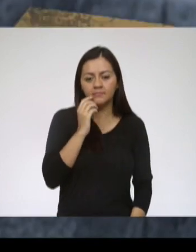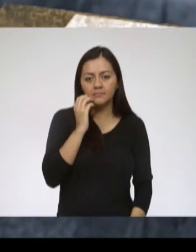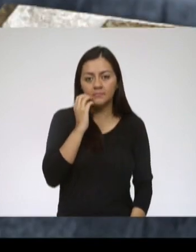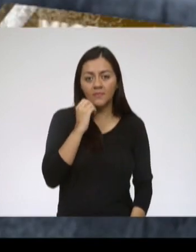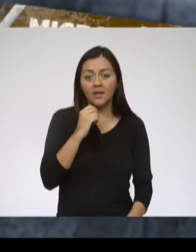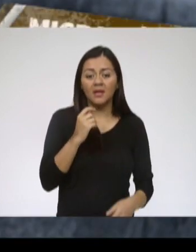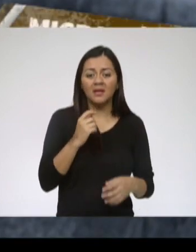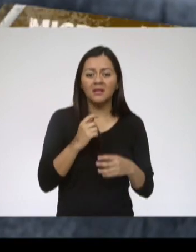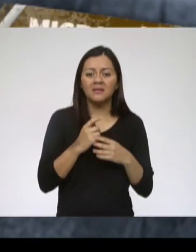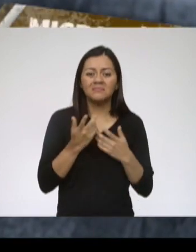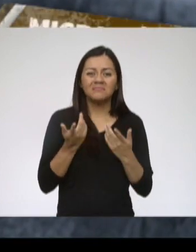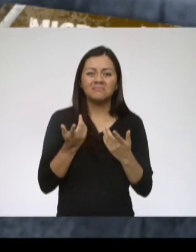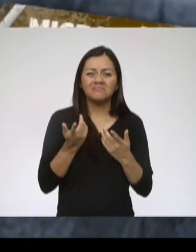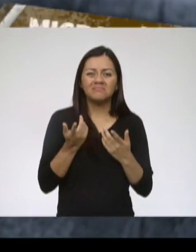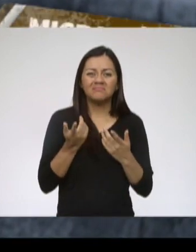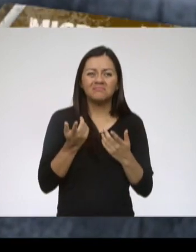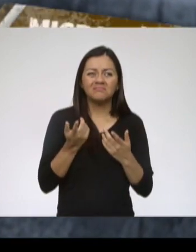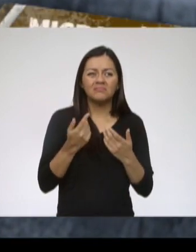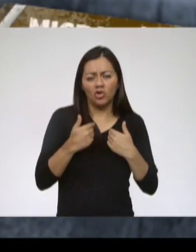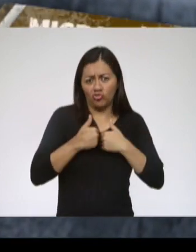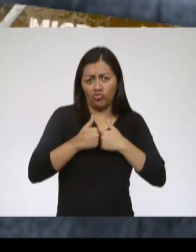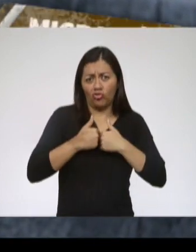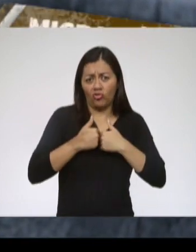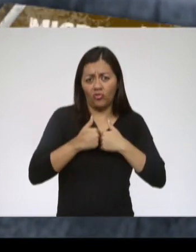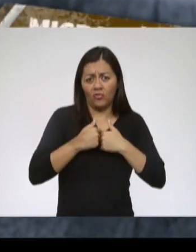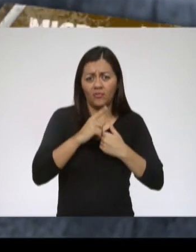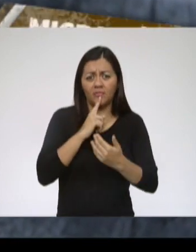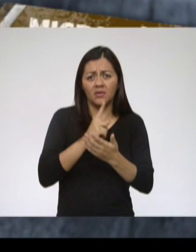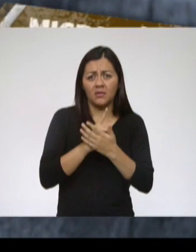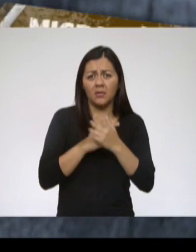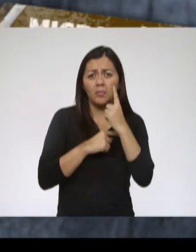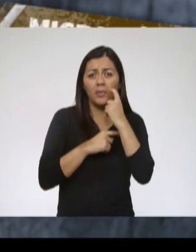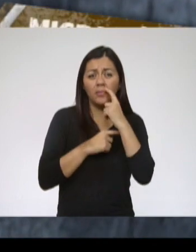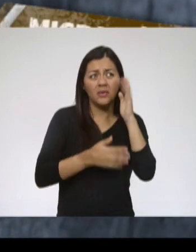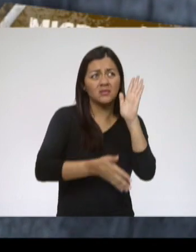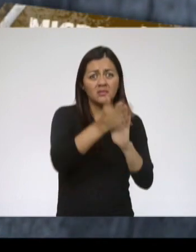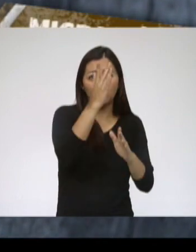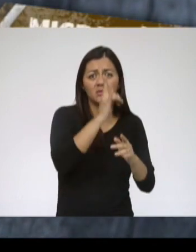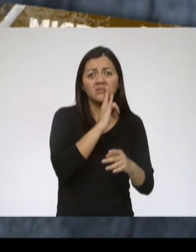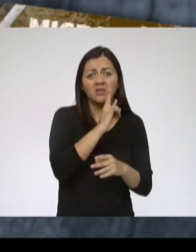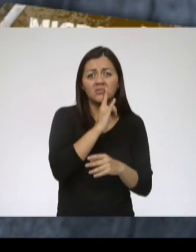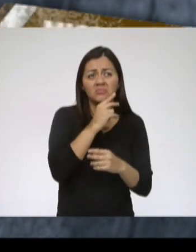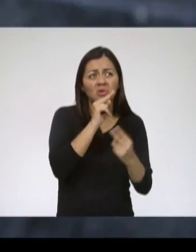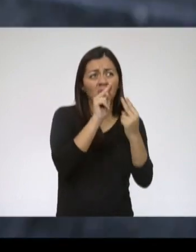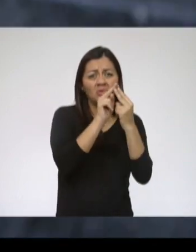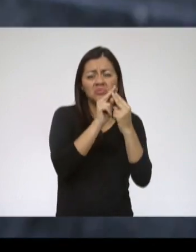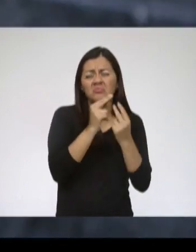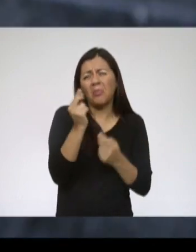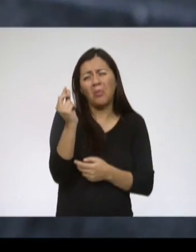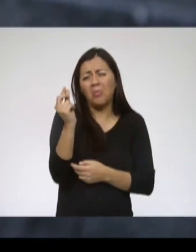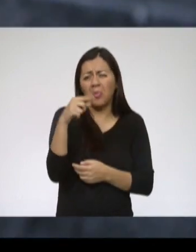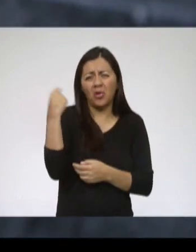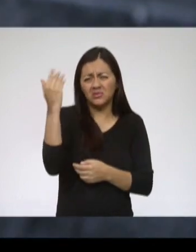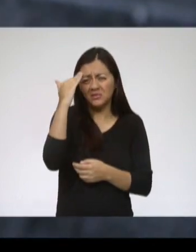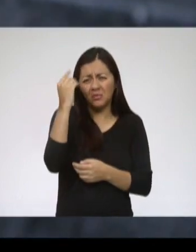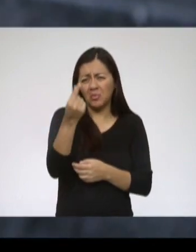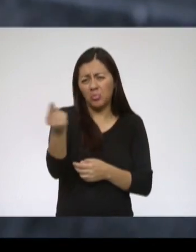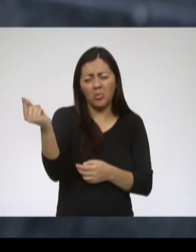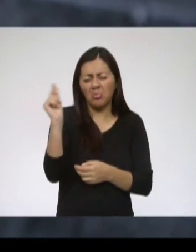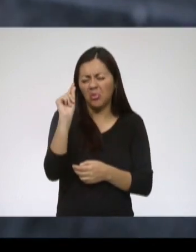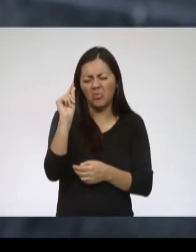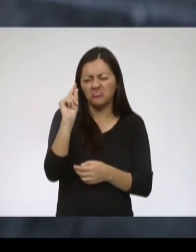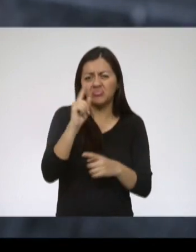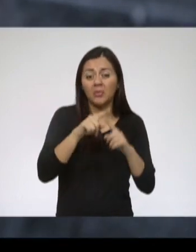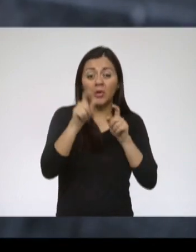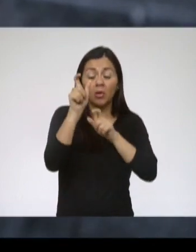No, casi nadie sabe en sí que yo, que mi papá está en Estados Unidos y que yo no le conozco. Porque hay veces que